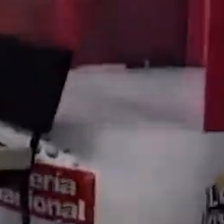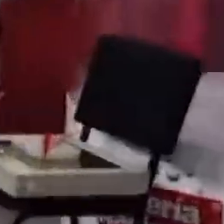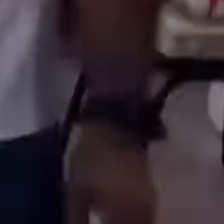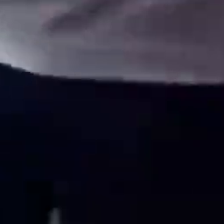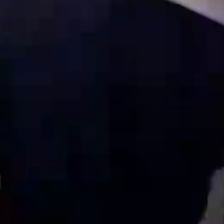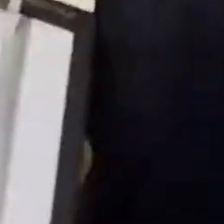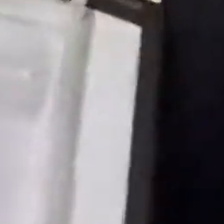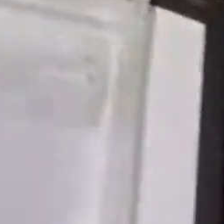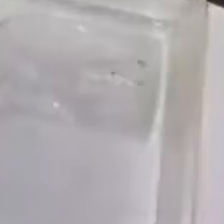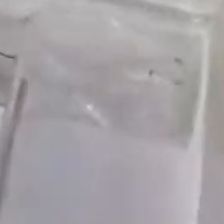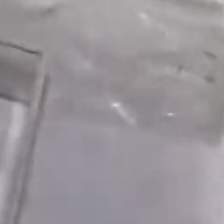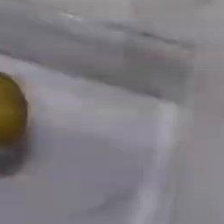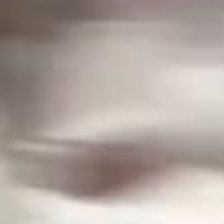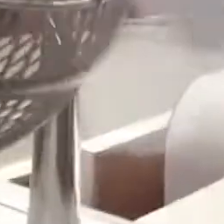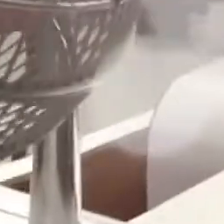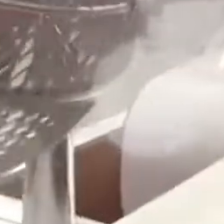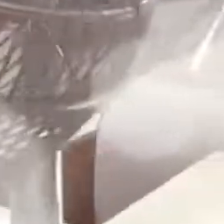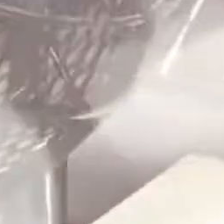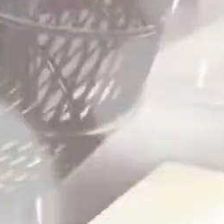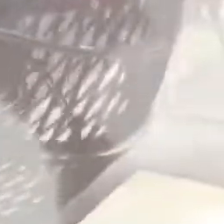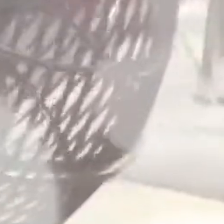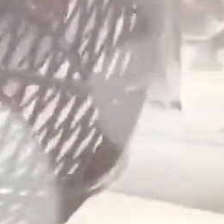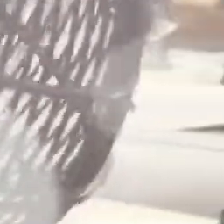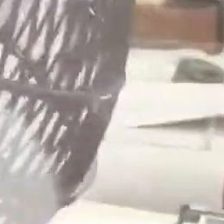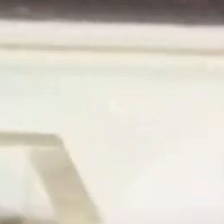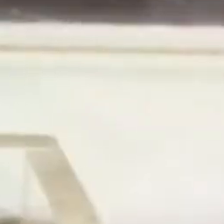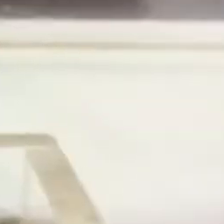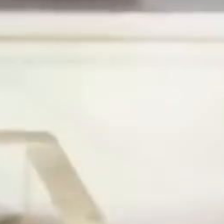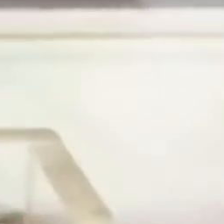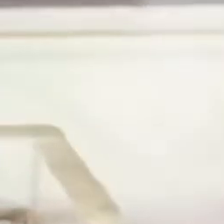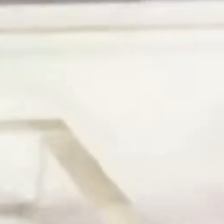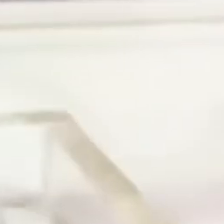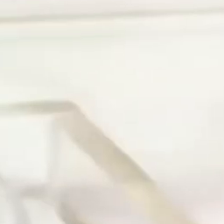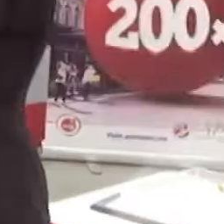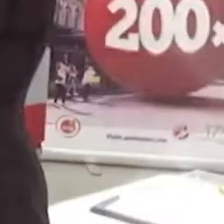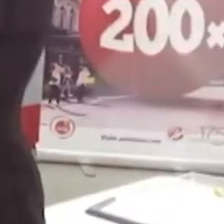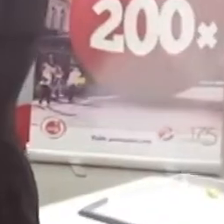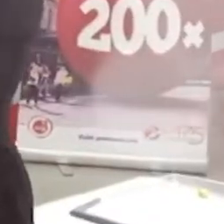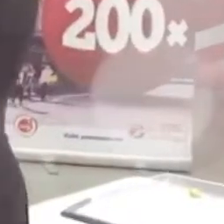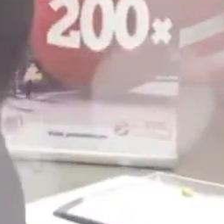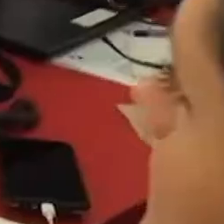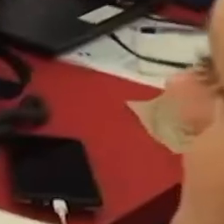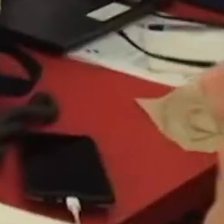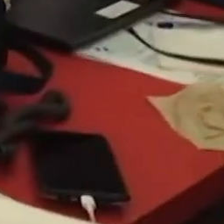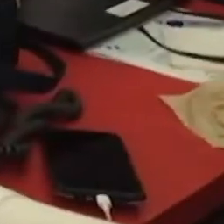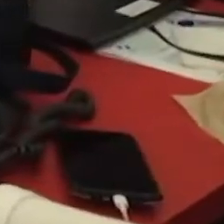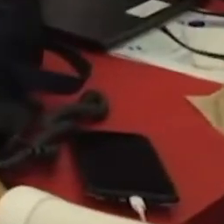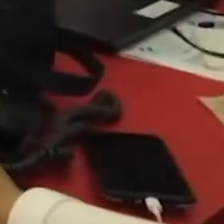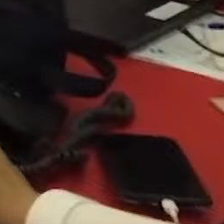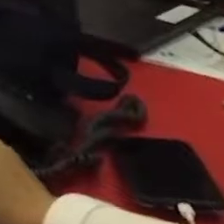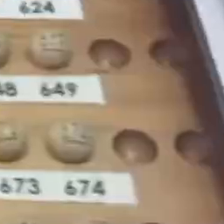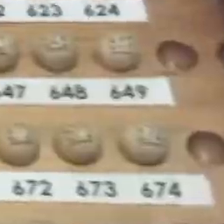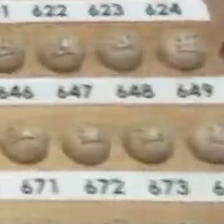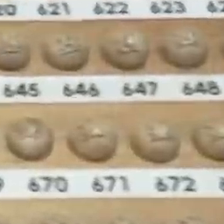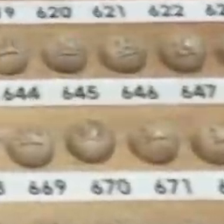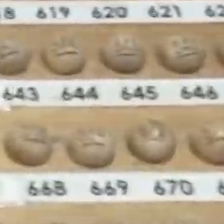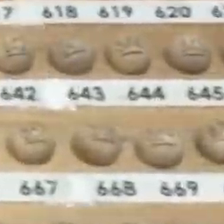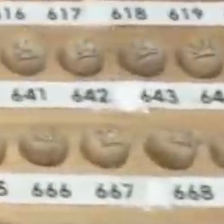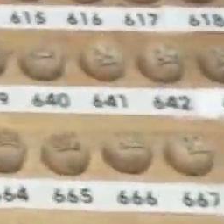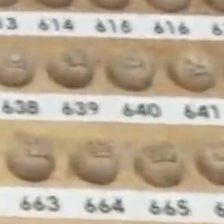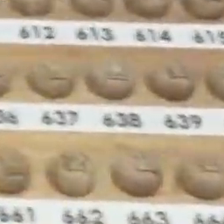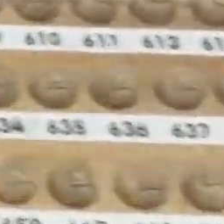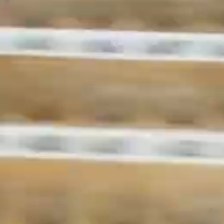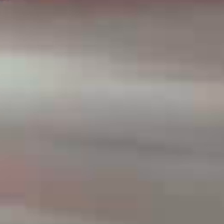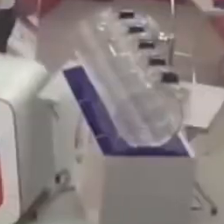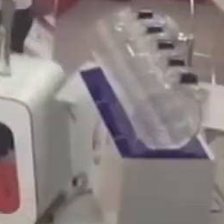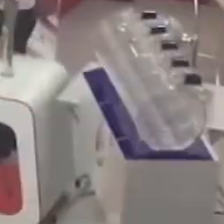Todos los domingos domingos a las 7:30 de la noche tenemos